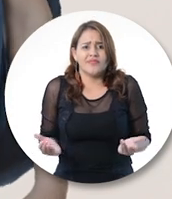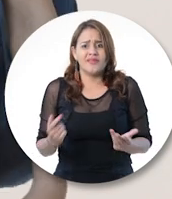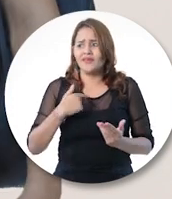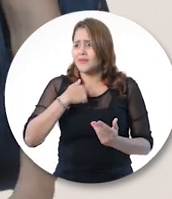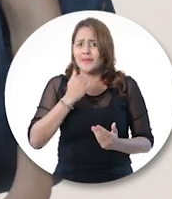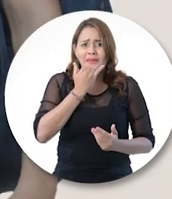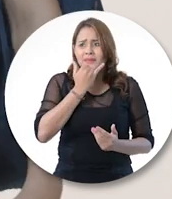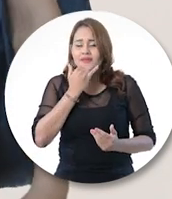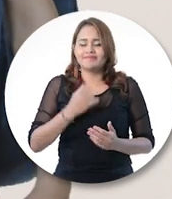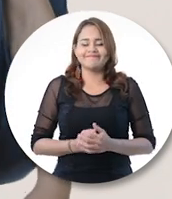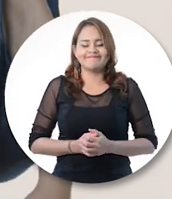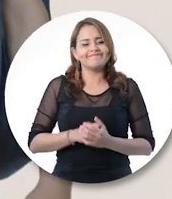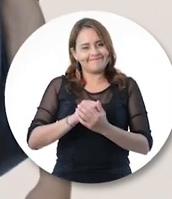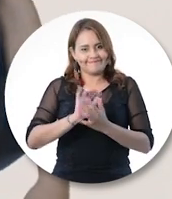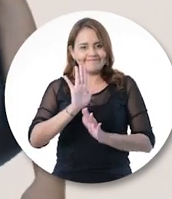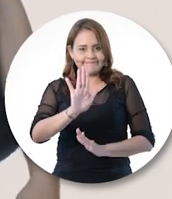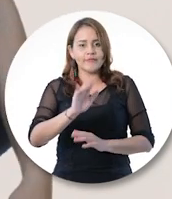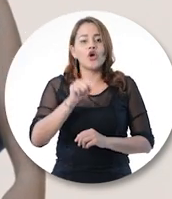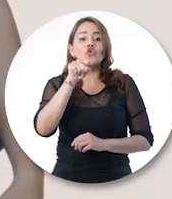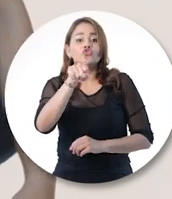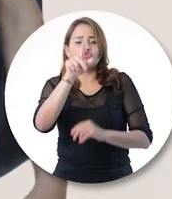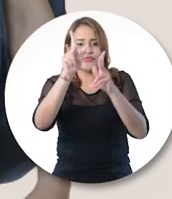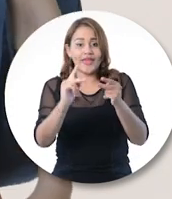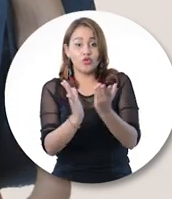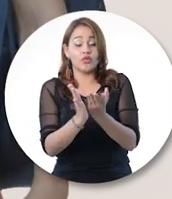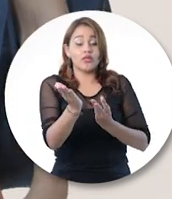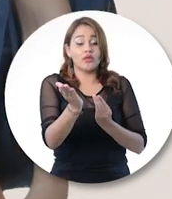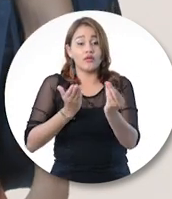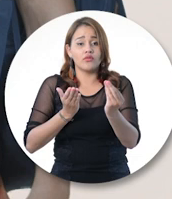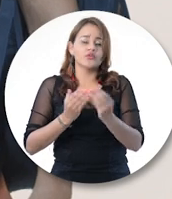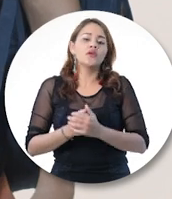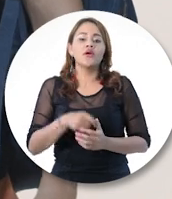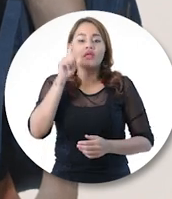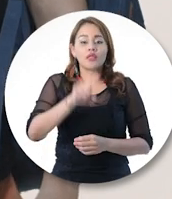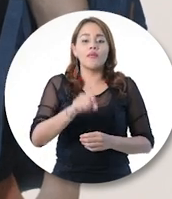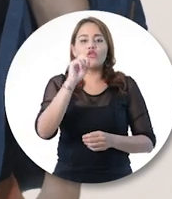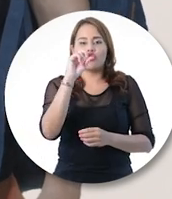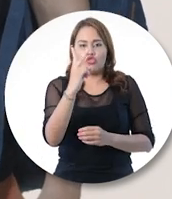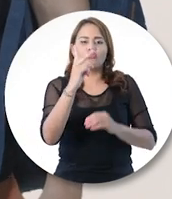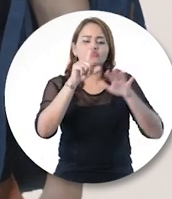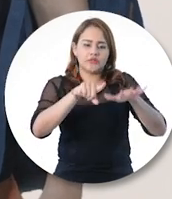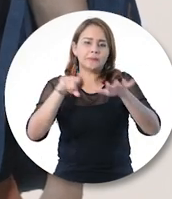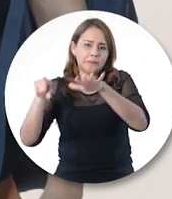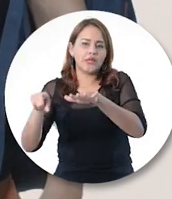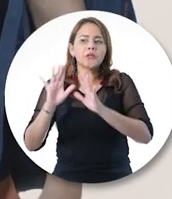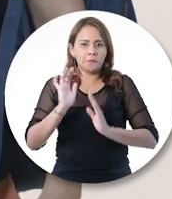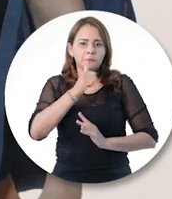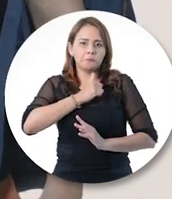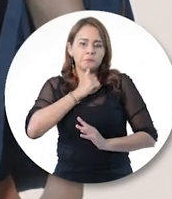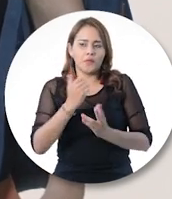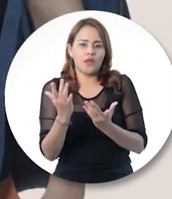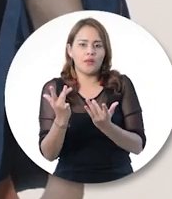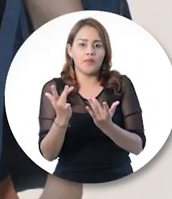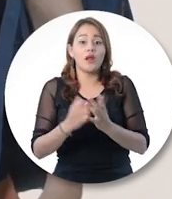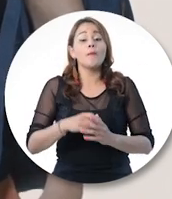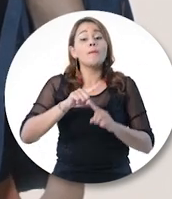¿Qué pasará entonces con nosotros? Chicos, la calidad de estudiante condicional podrá mantenerse hasta por 2 periodos académicos consecutivos.